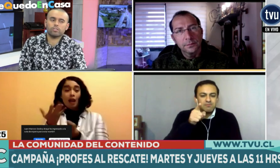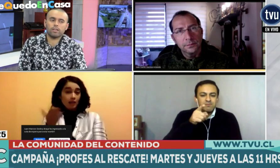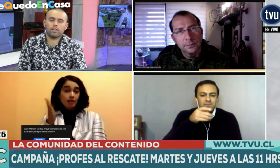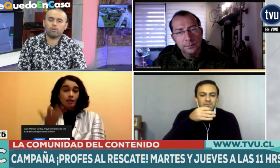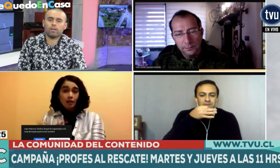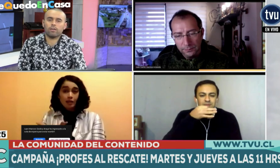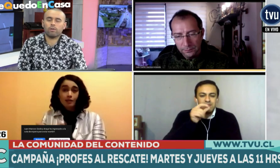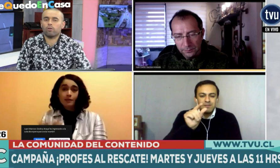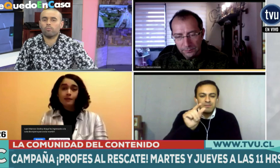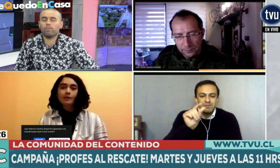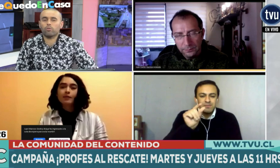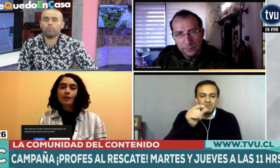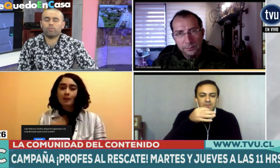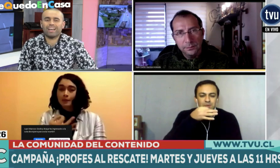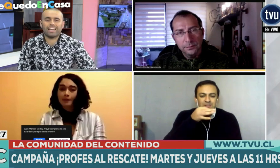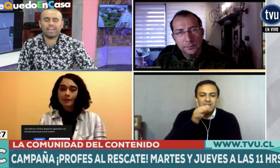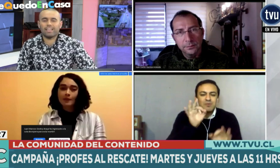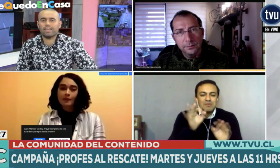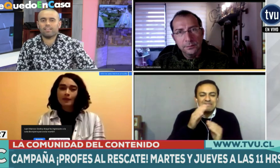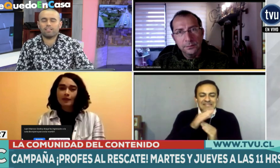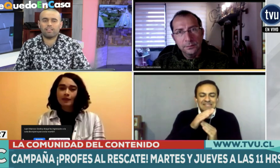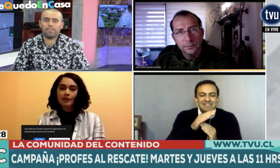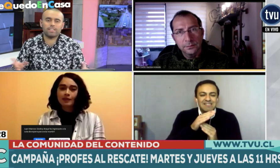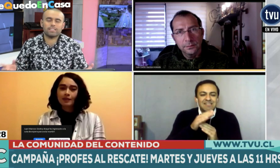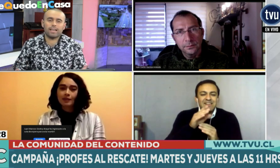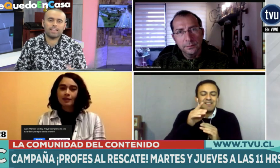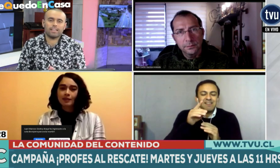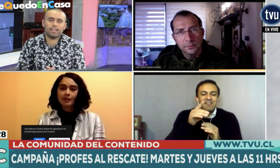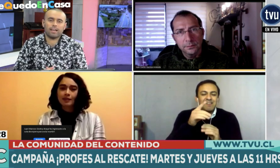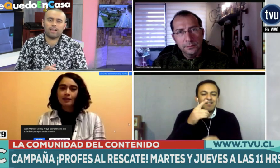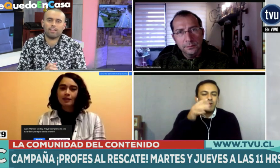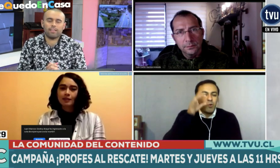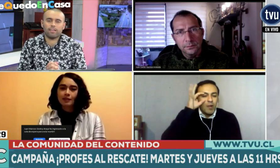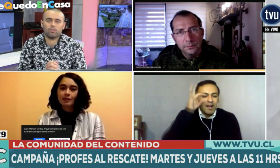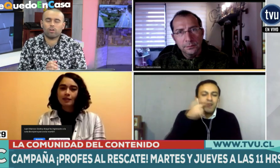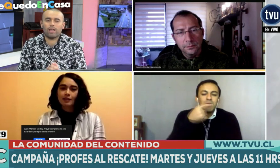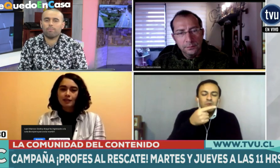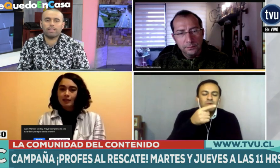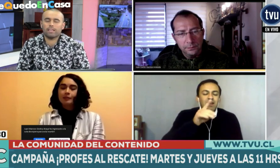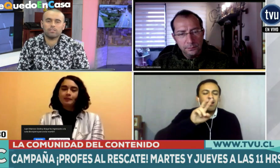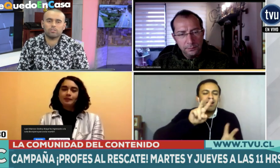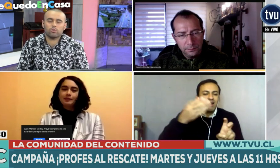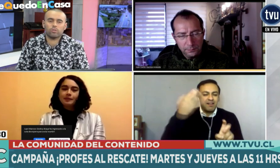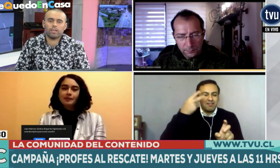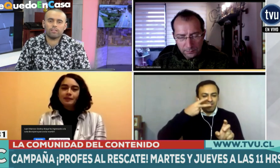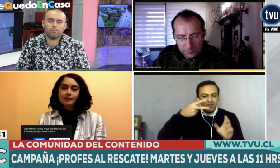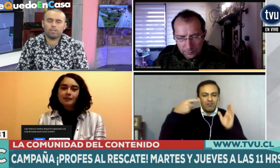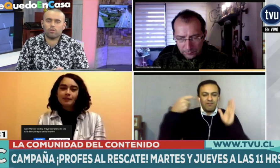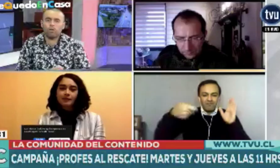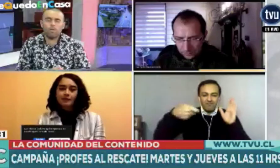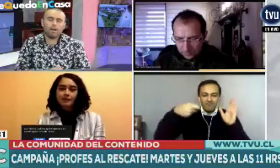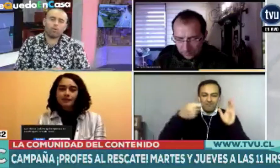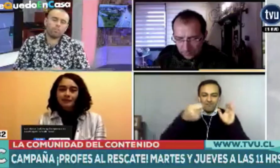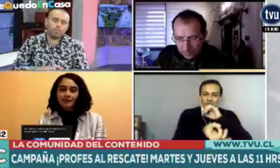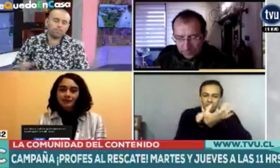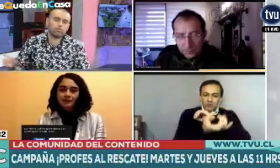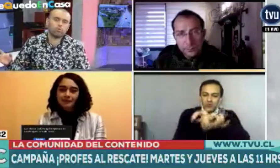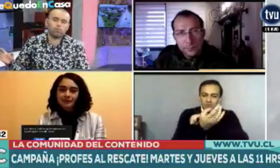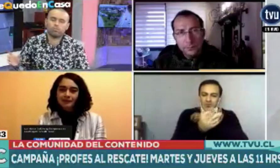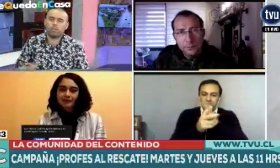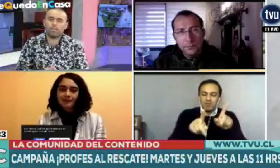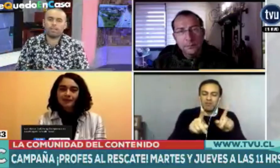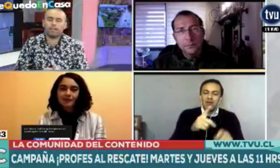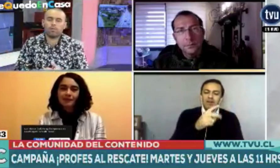Juan Carlos, lo que hemos visto un profe al rescate desde diversas aristas, desde todas las materias que ustedes han transmitido para los